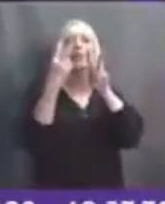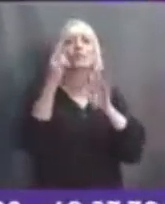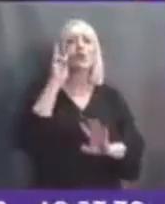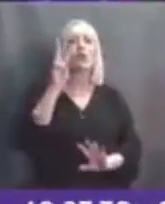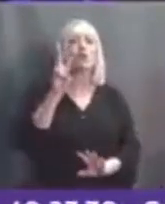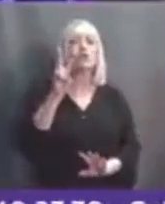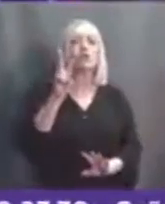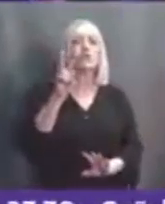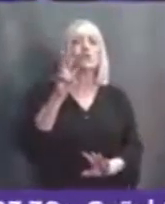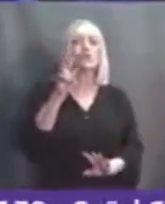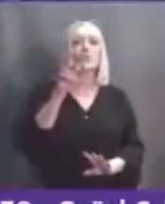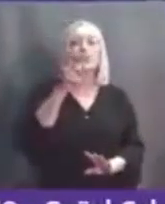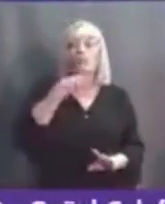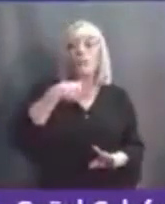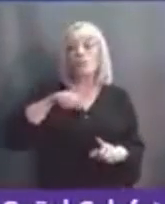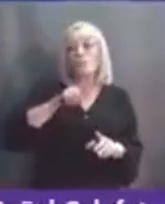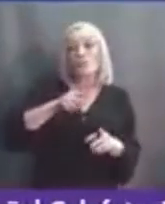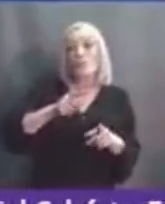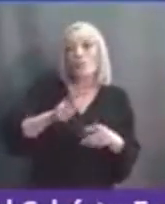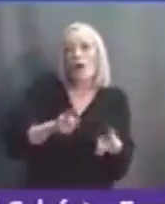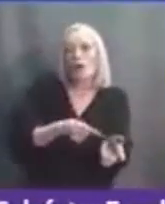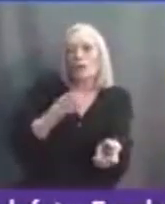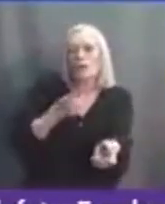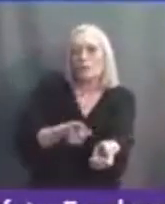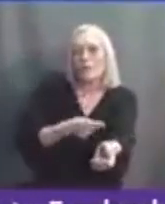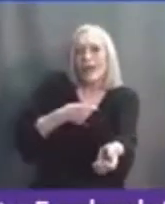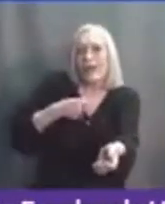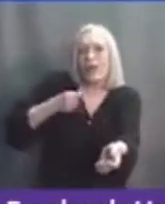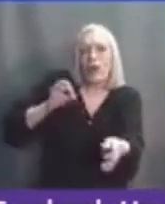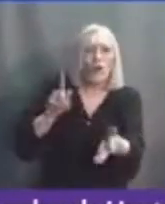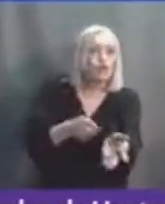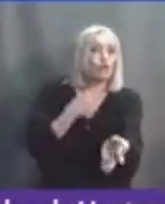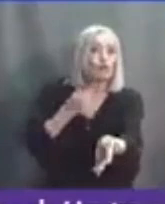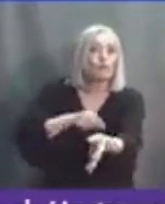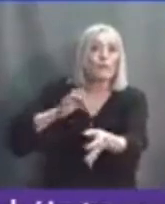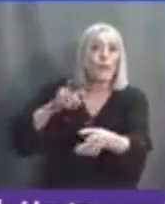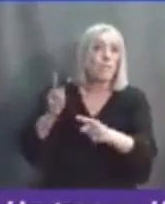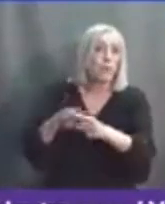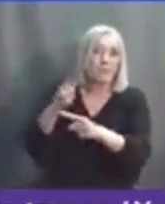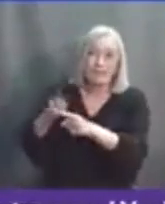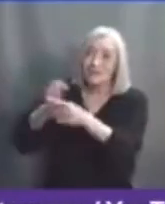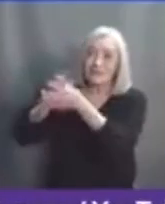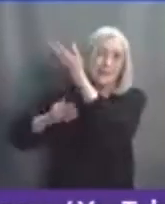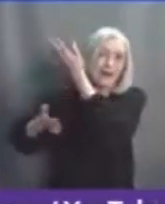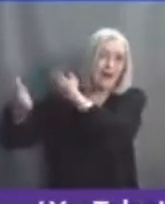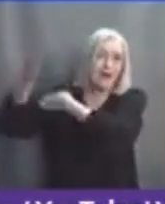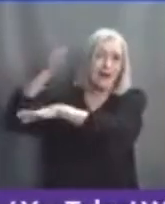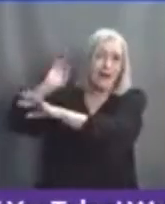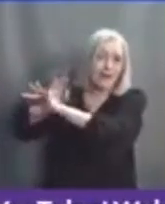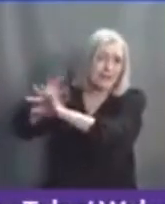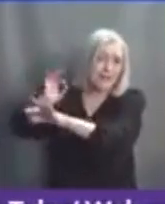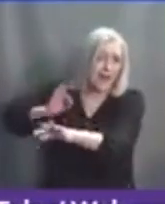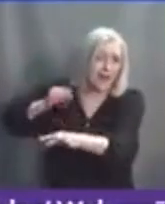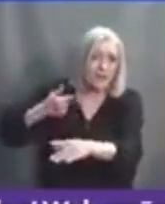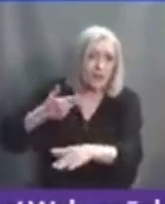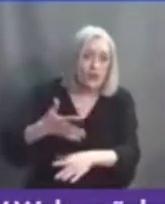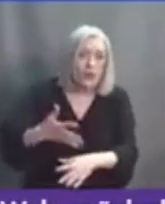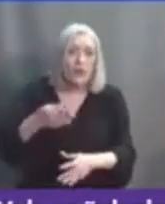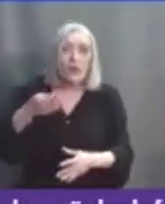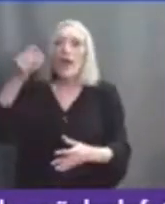venimos de un ciclo político de más de 30 años en Santa Cruz un ciclo político que puso